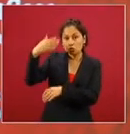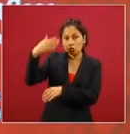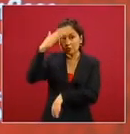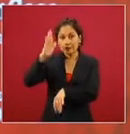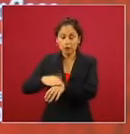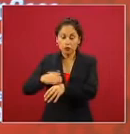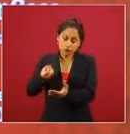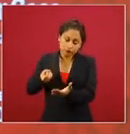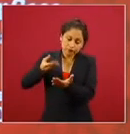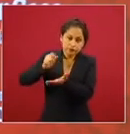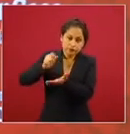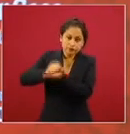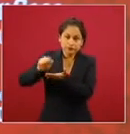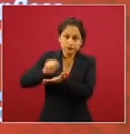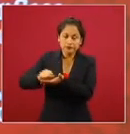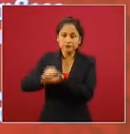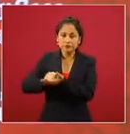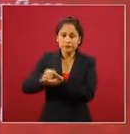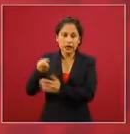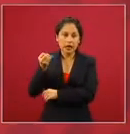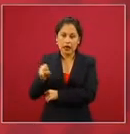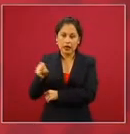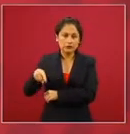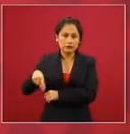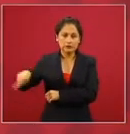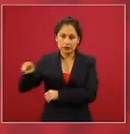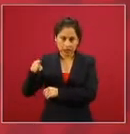sea, no fue de oídas, lo escribió.